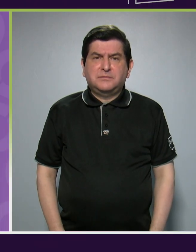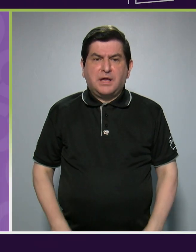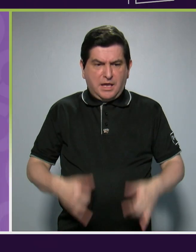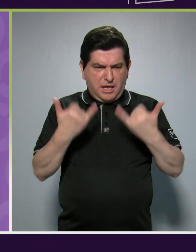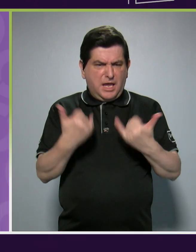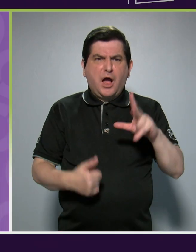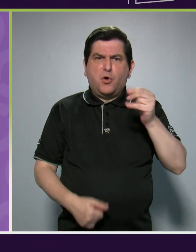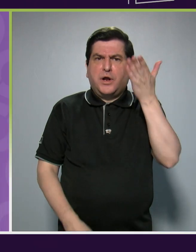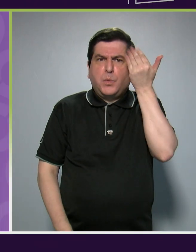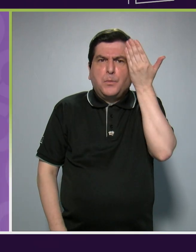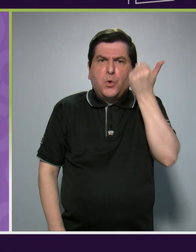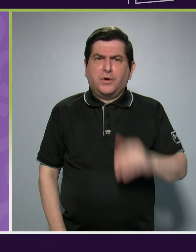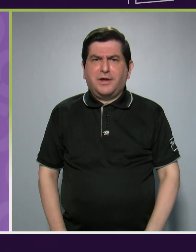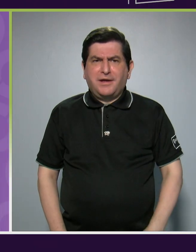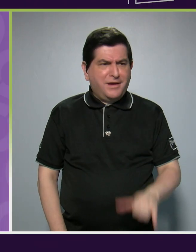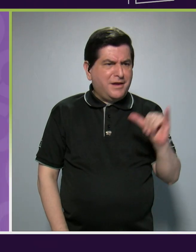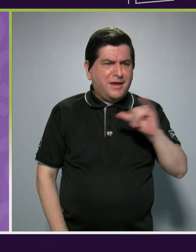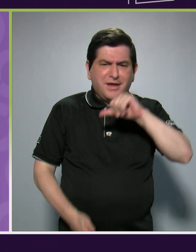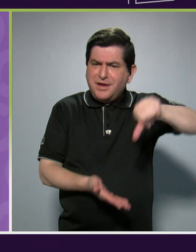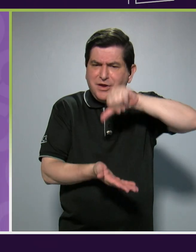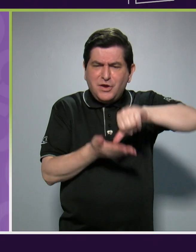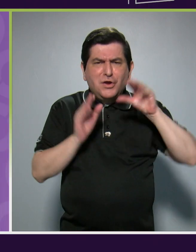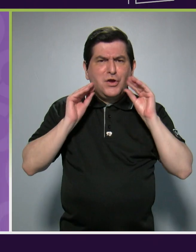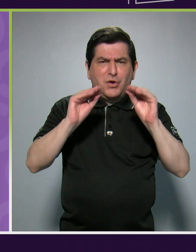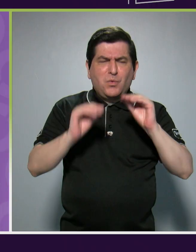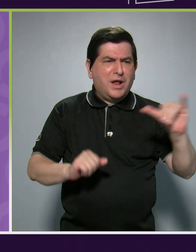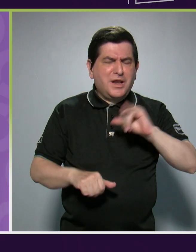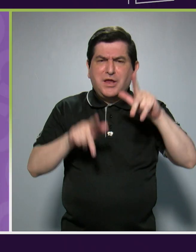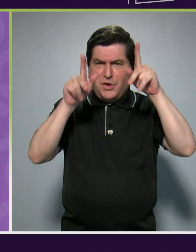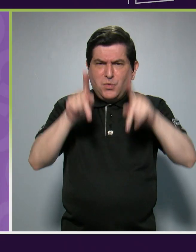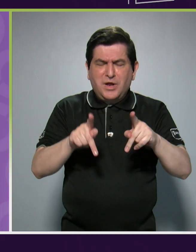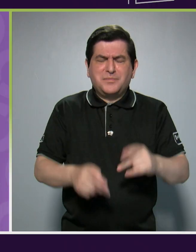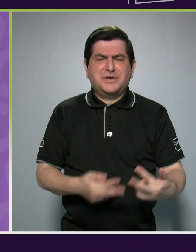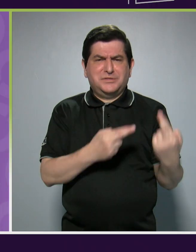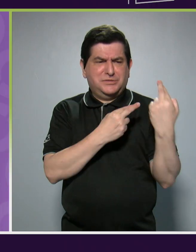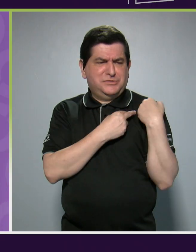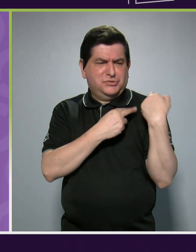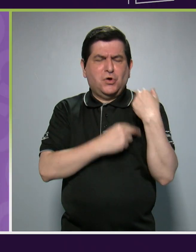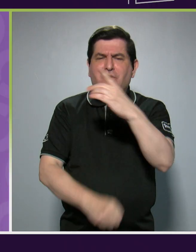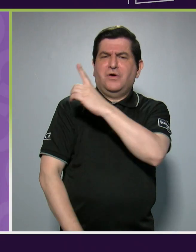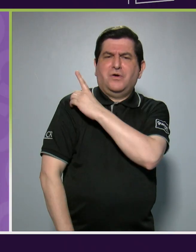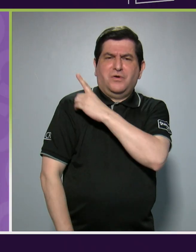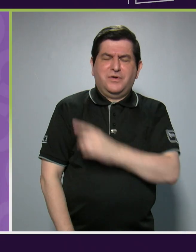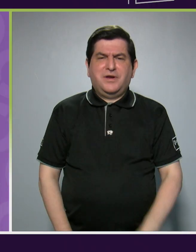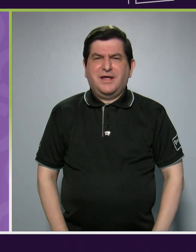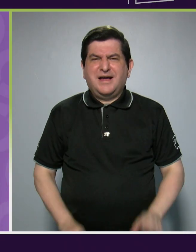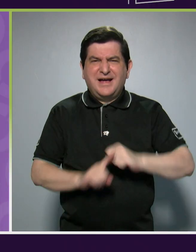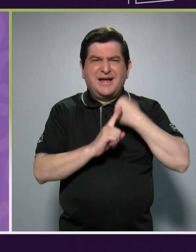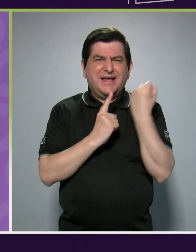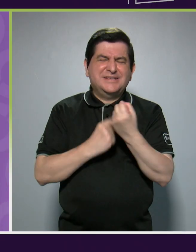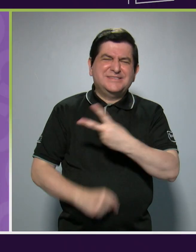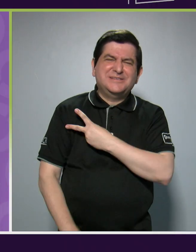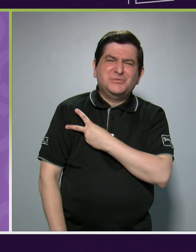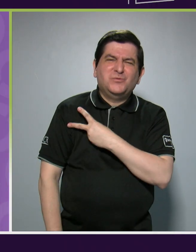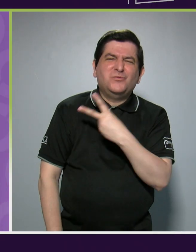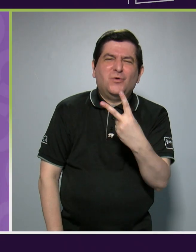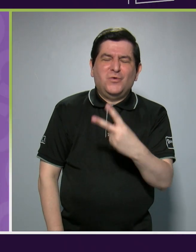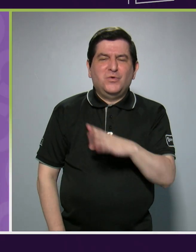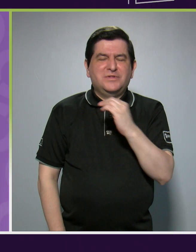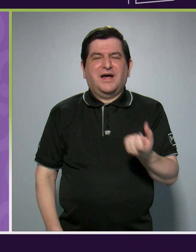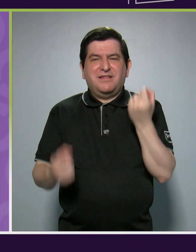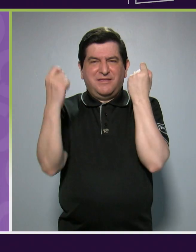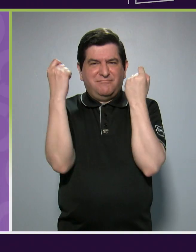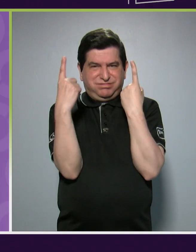ahora no? Si es el mismo centro educativo, la misma persona que está a cargo de la dirección, parece que es un asunto de voluntad y de